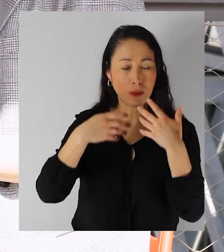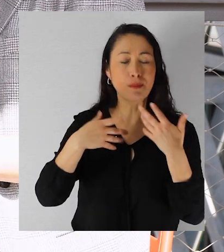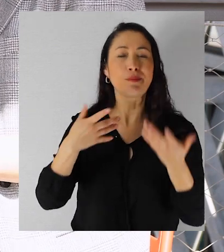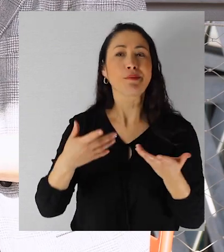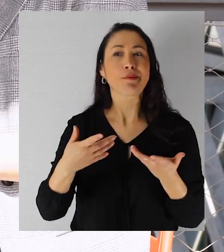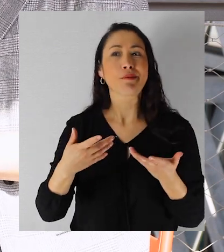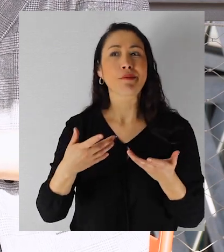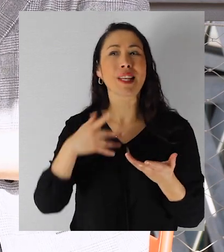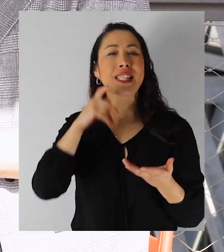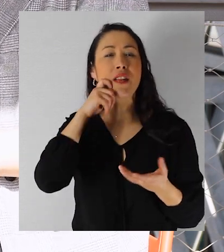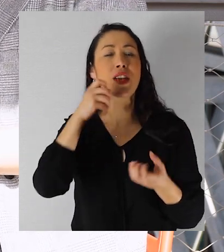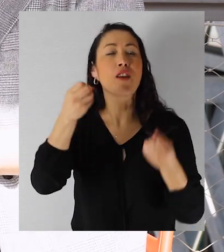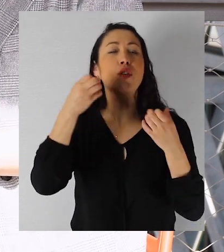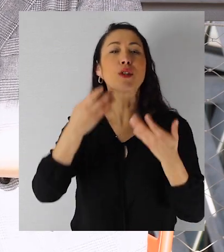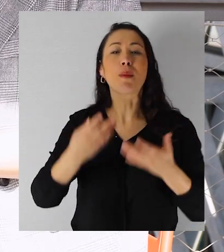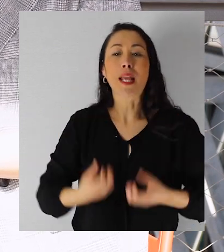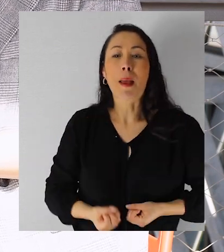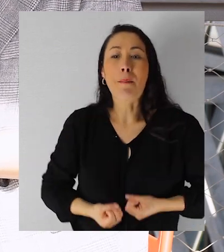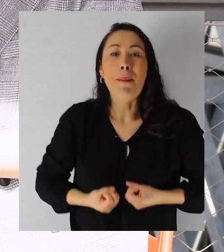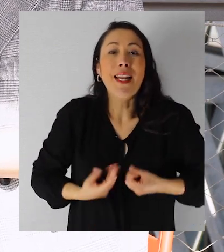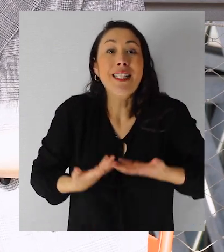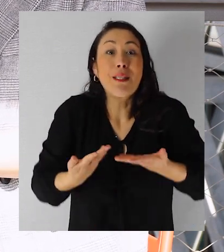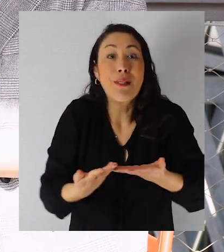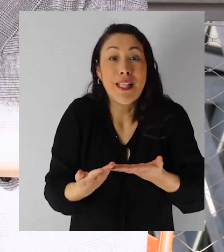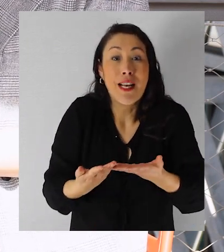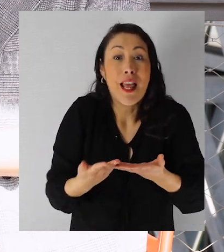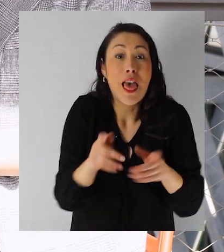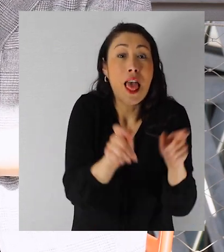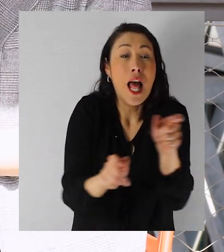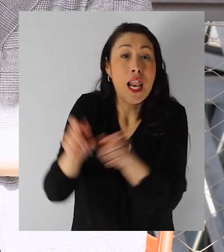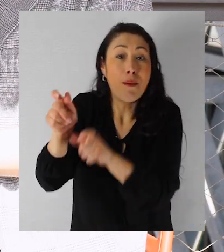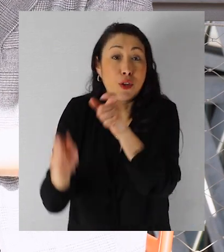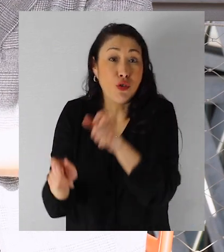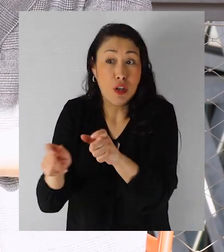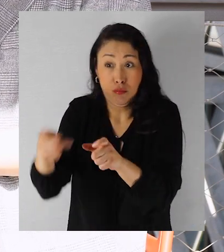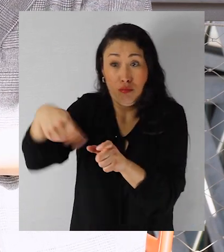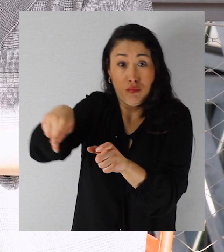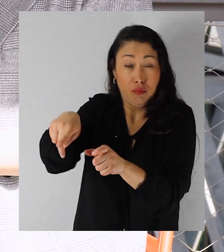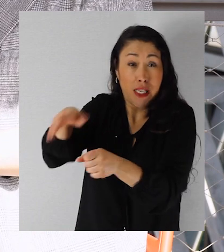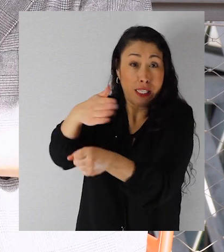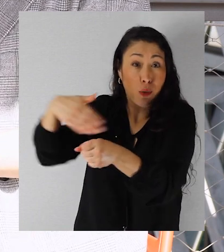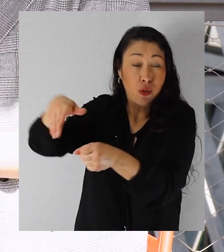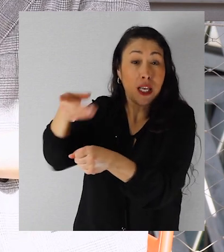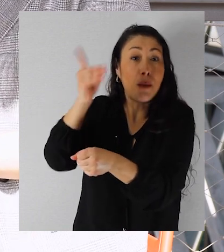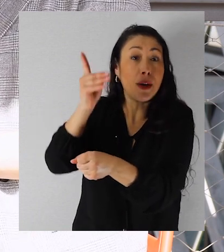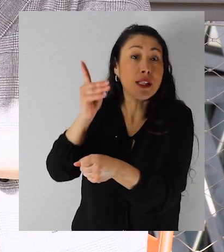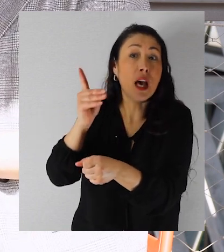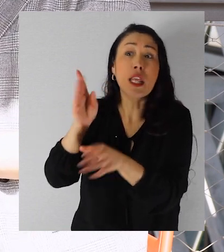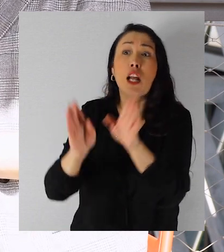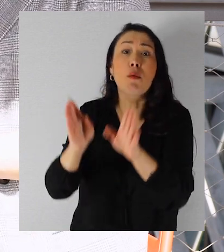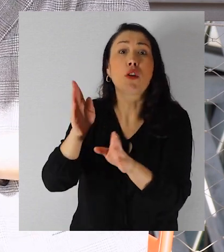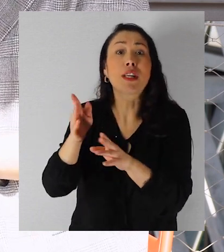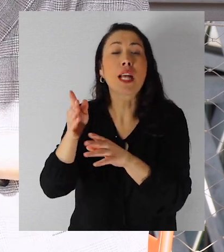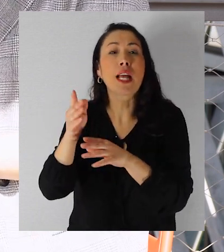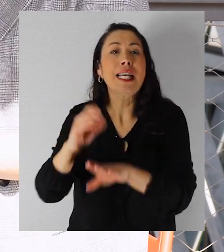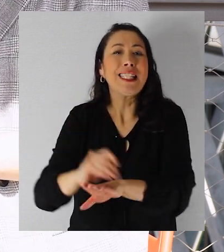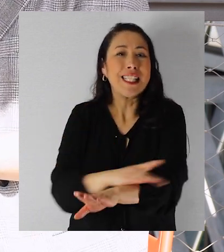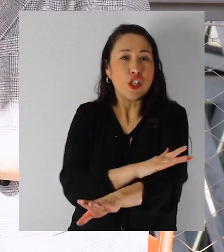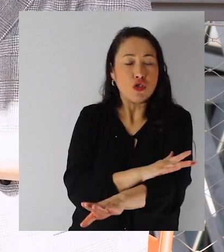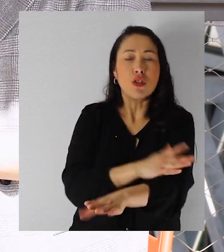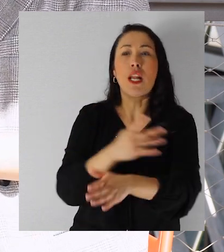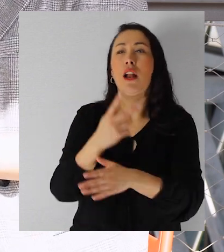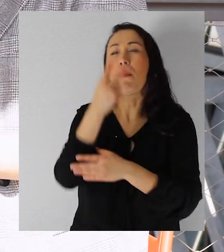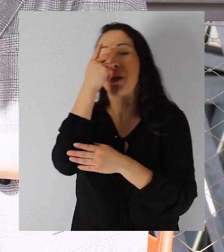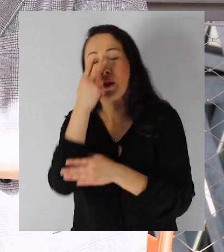es la formación para transmitirle a las personas con discapacidad, que preferentemente pueden ser sensoriales o con